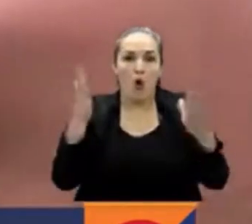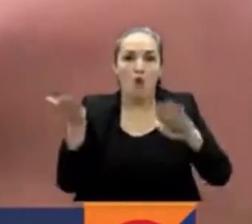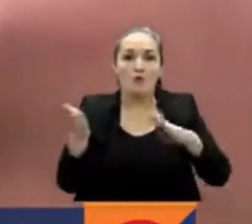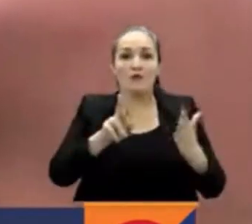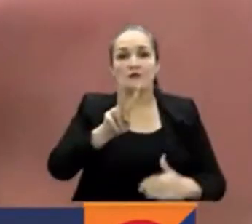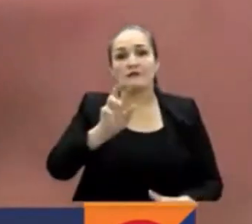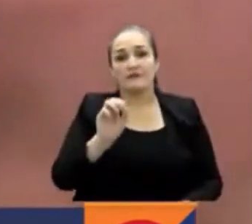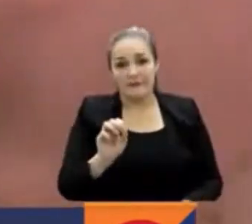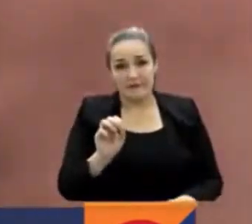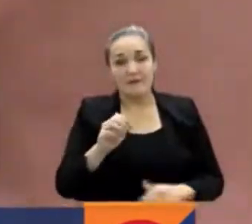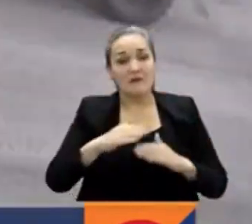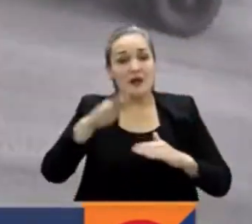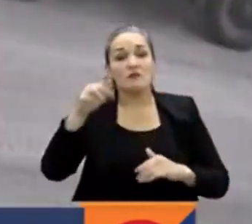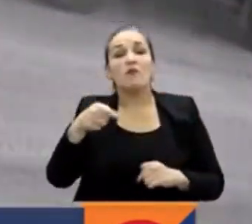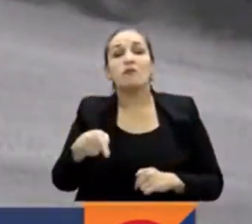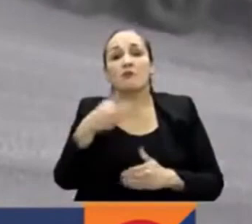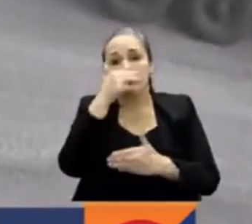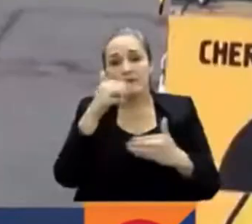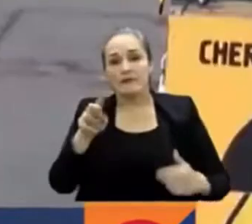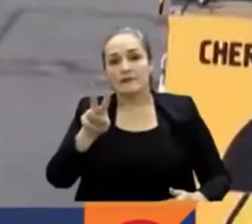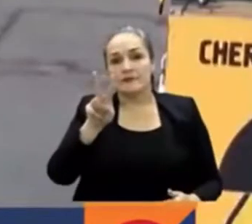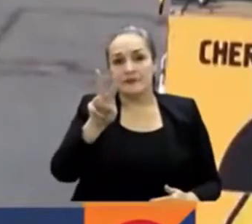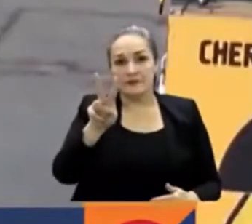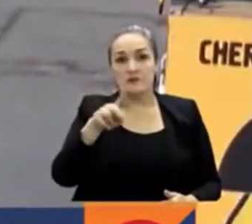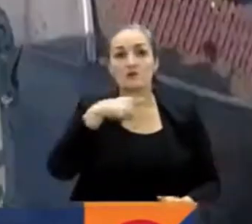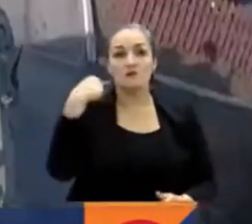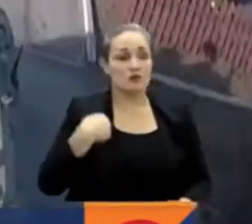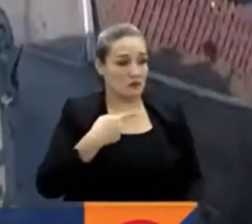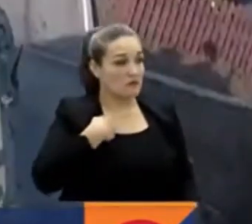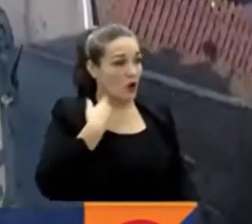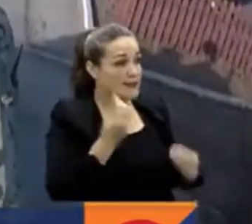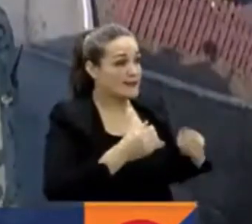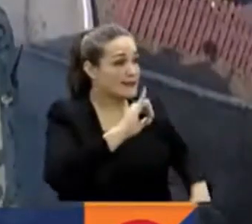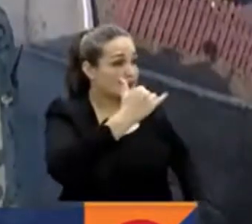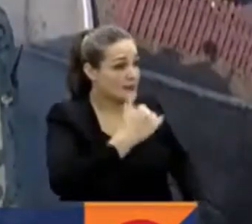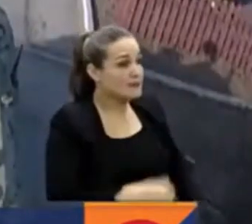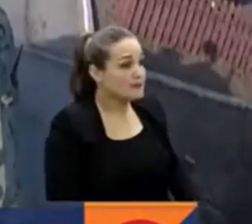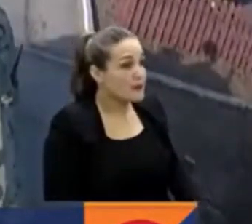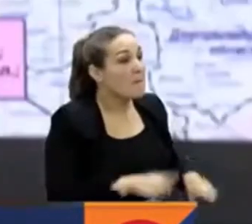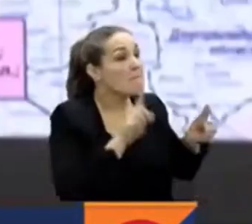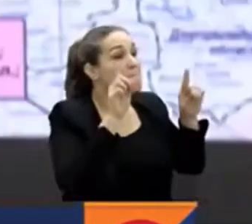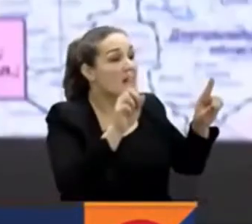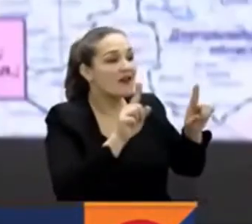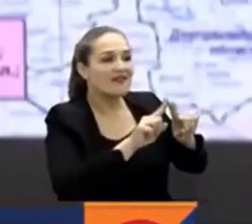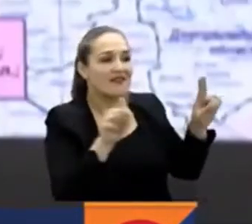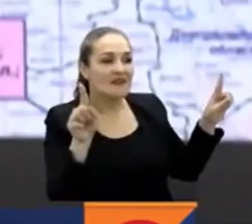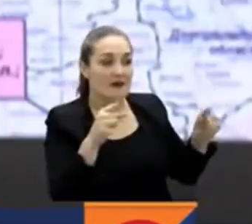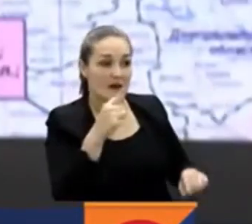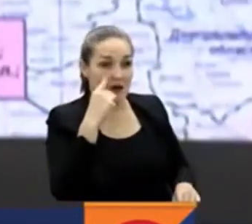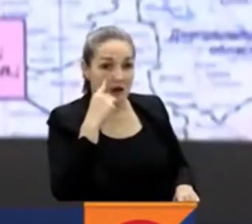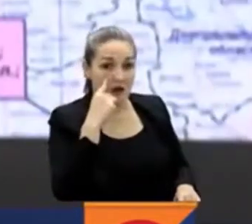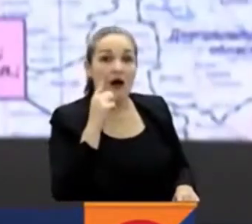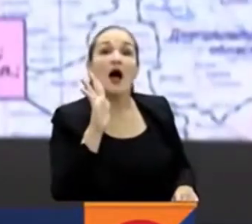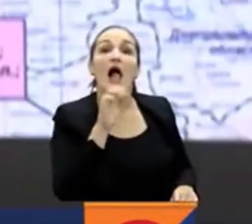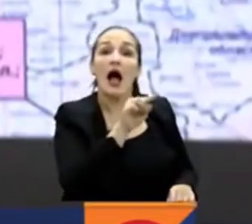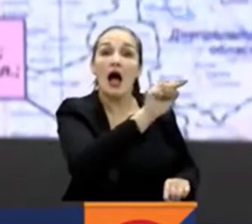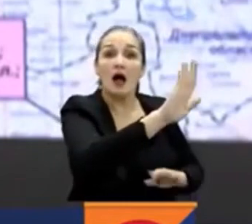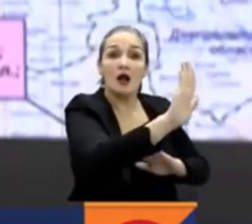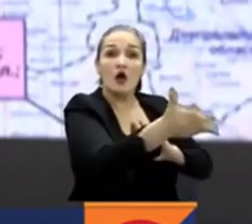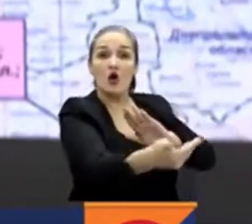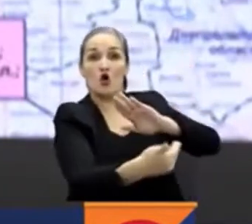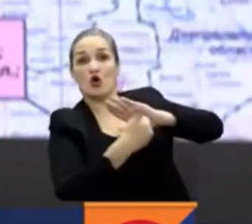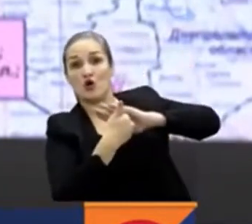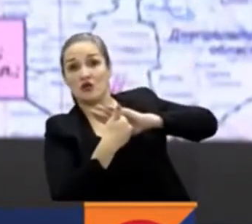muertos, entre ellos 2 niños. Rusia admite ser la autora, pero bajo una retórica distinta. Resultado del impacto directo de un